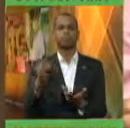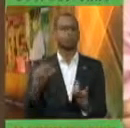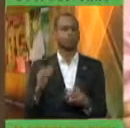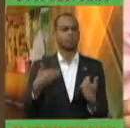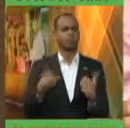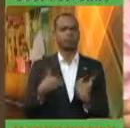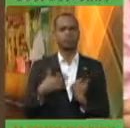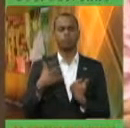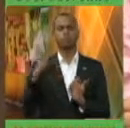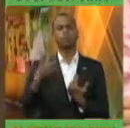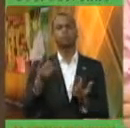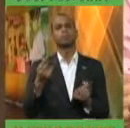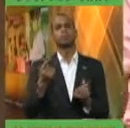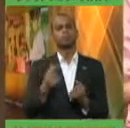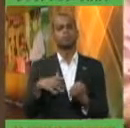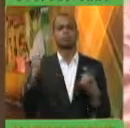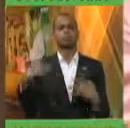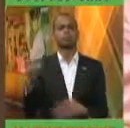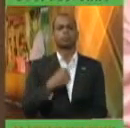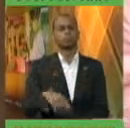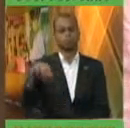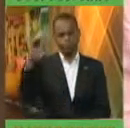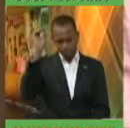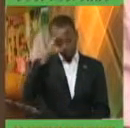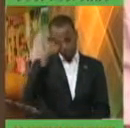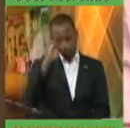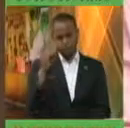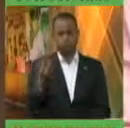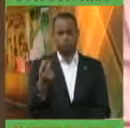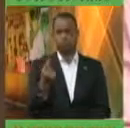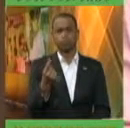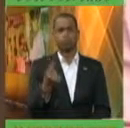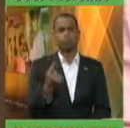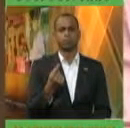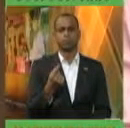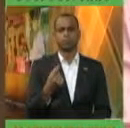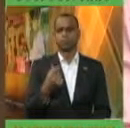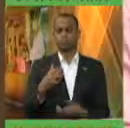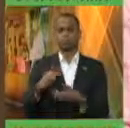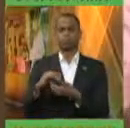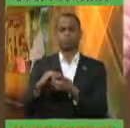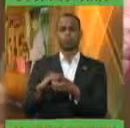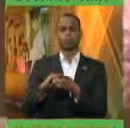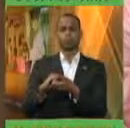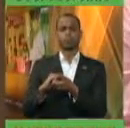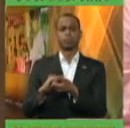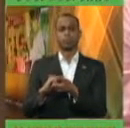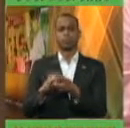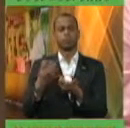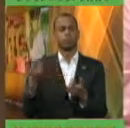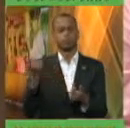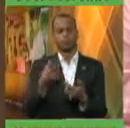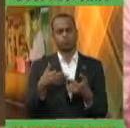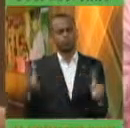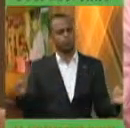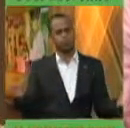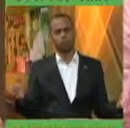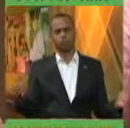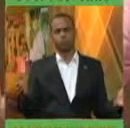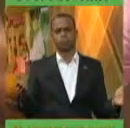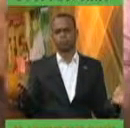a hacer muchos tal vez por desorientación o desconocimiento el conadis está con los brazos abiertos para